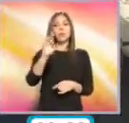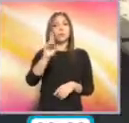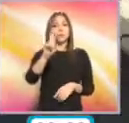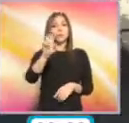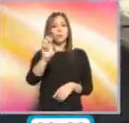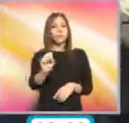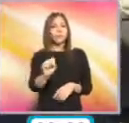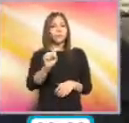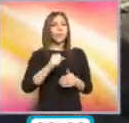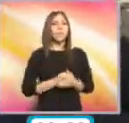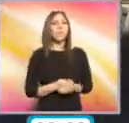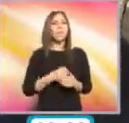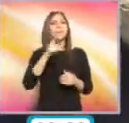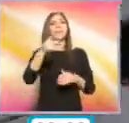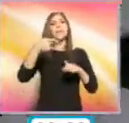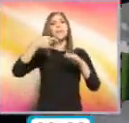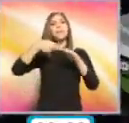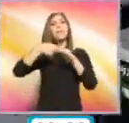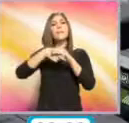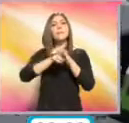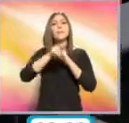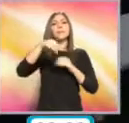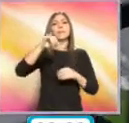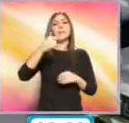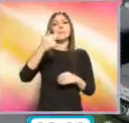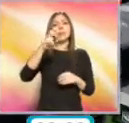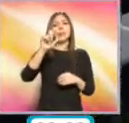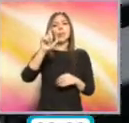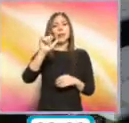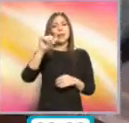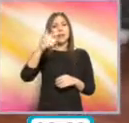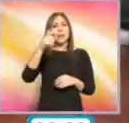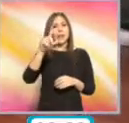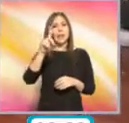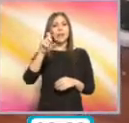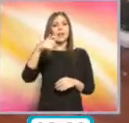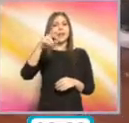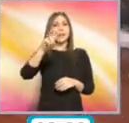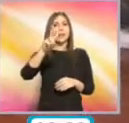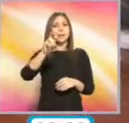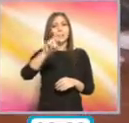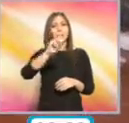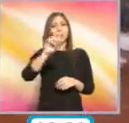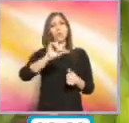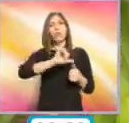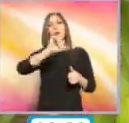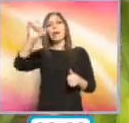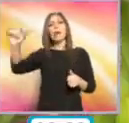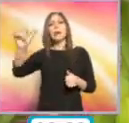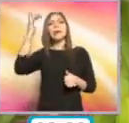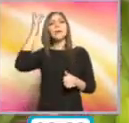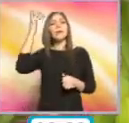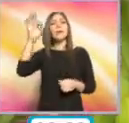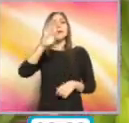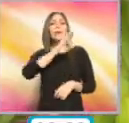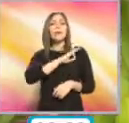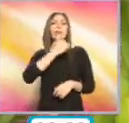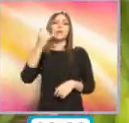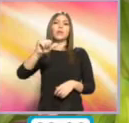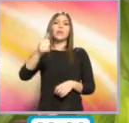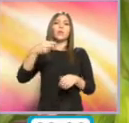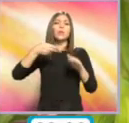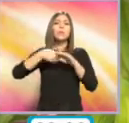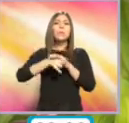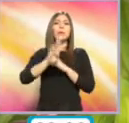de el metro Miguel Ángel de Quevedo hasta Santa Fe y del metro Valderas a Santa Fe. También